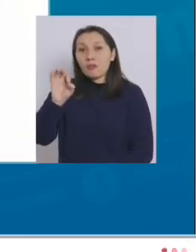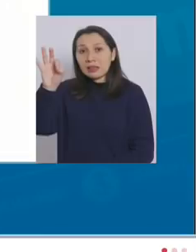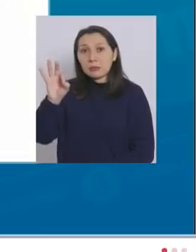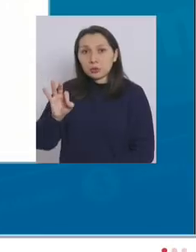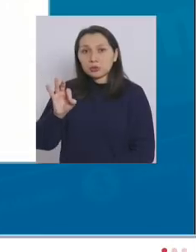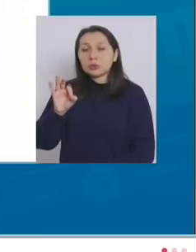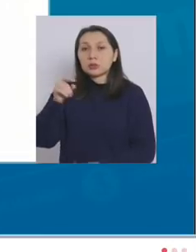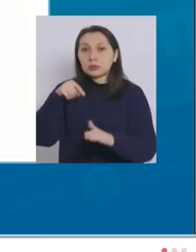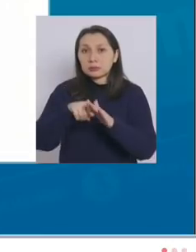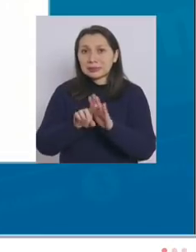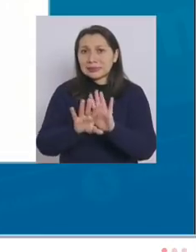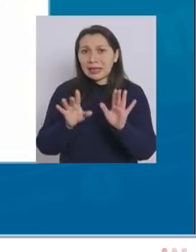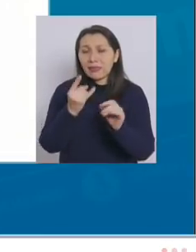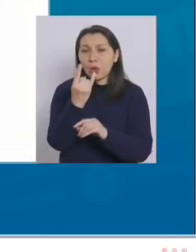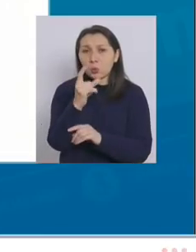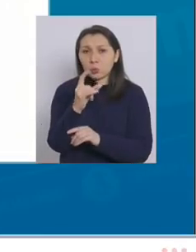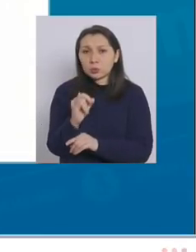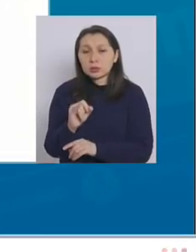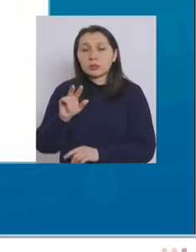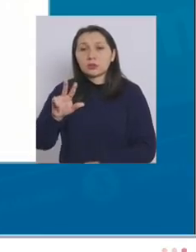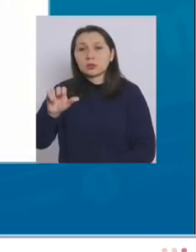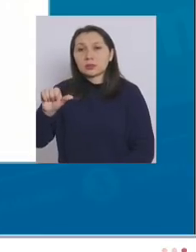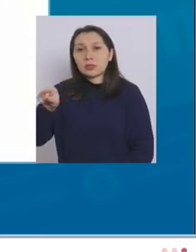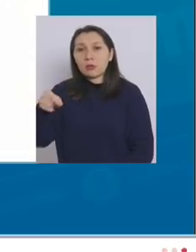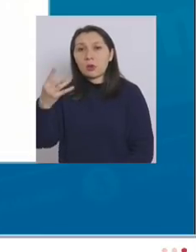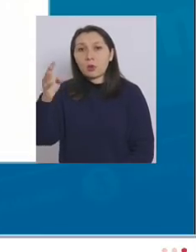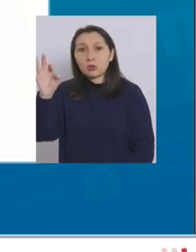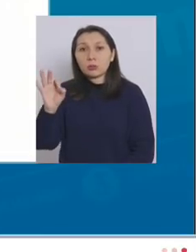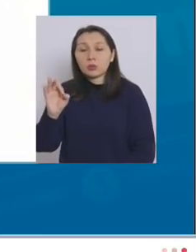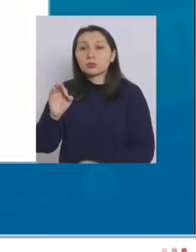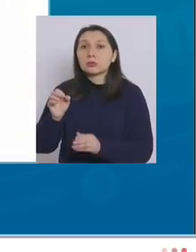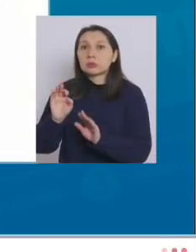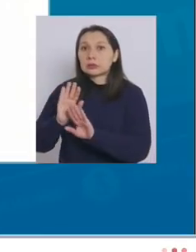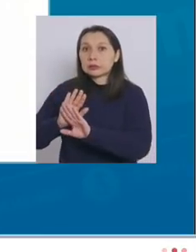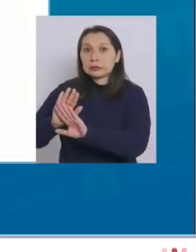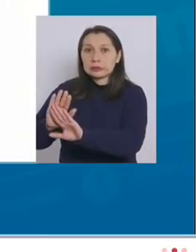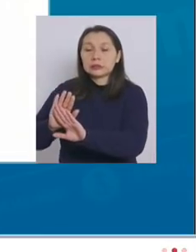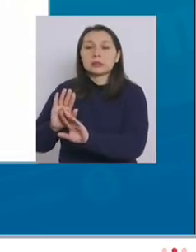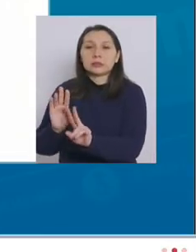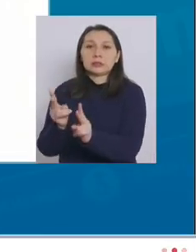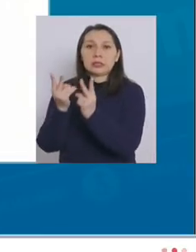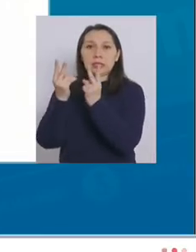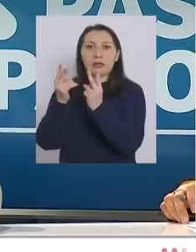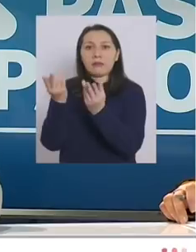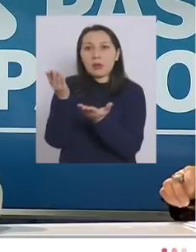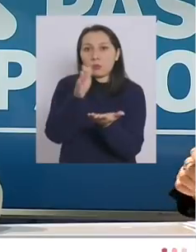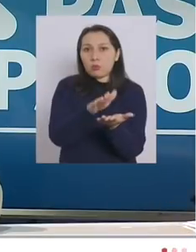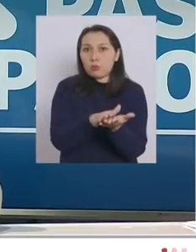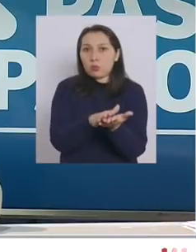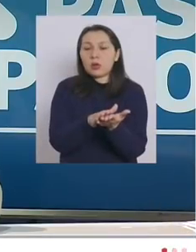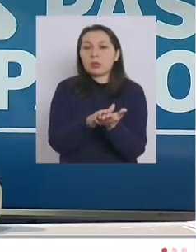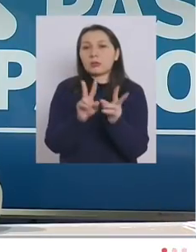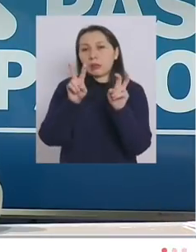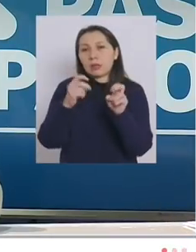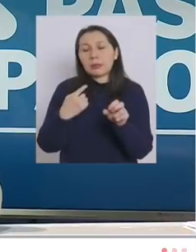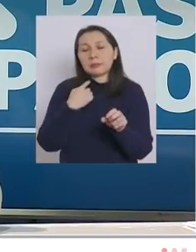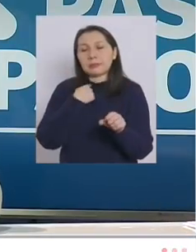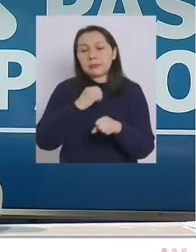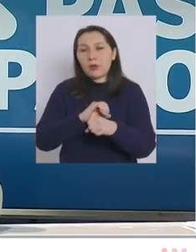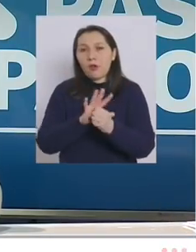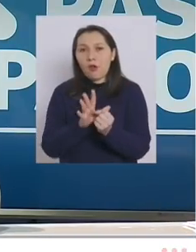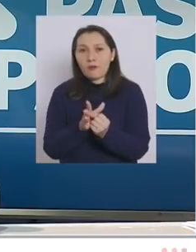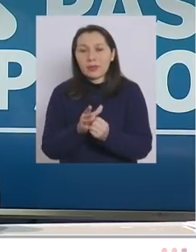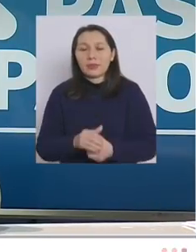prevenir el ingreso a UCI y un 86,4% para prevenir el fallecimiento debido a COVID.